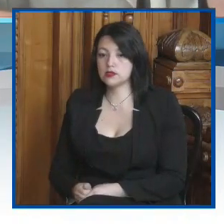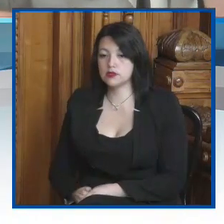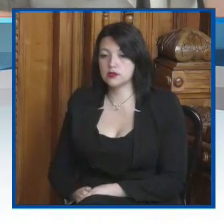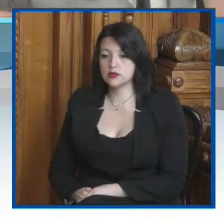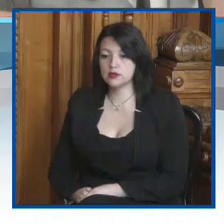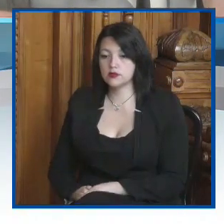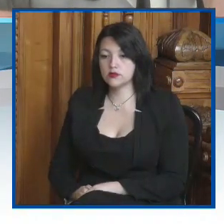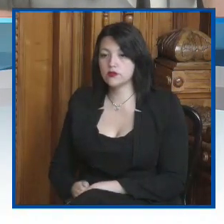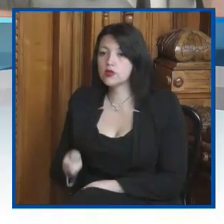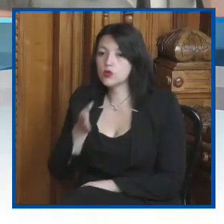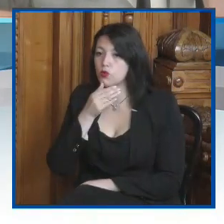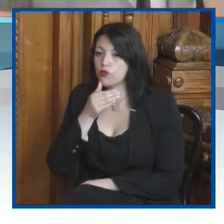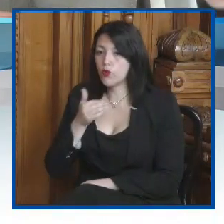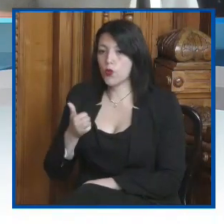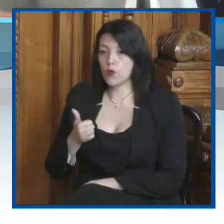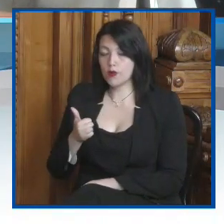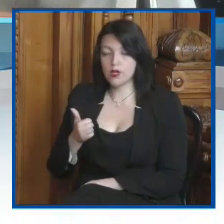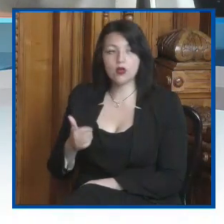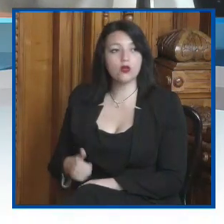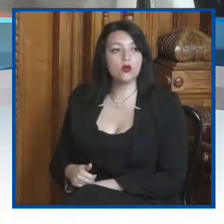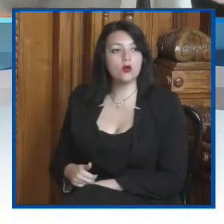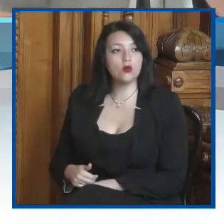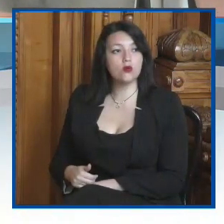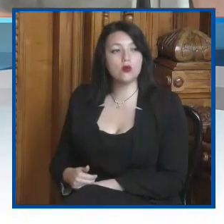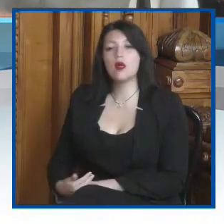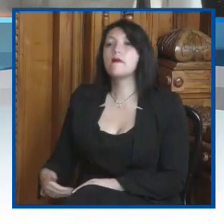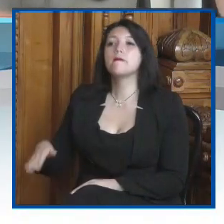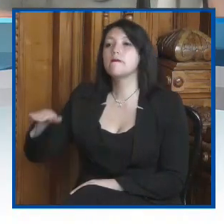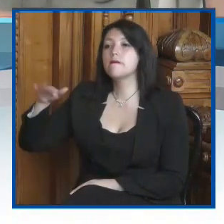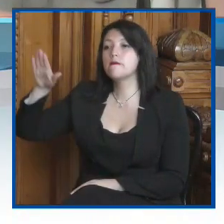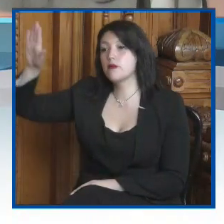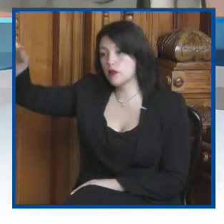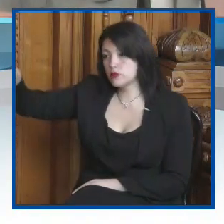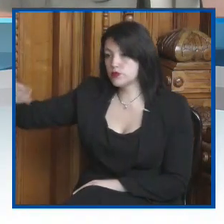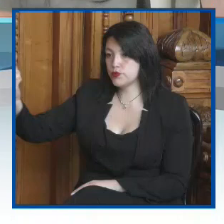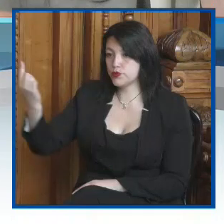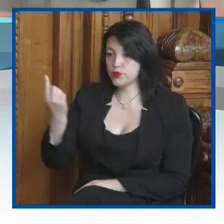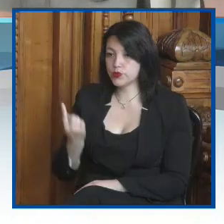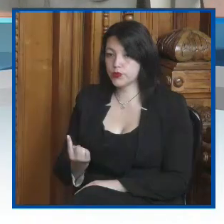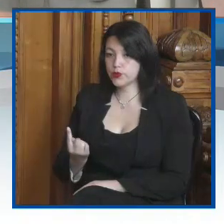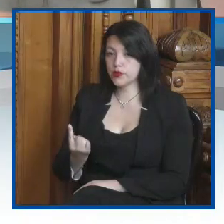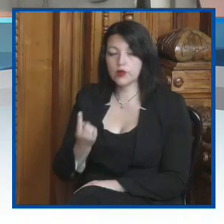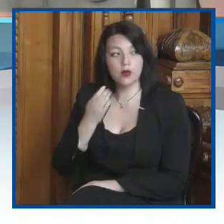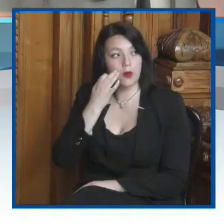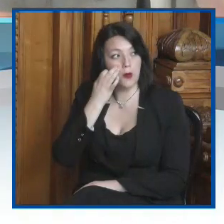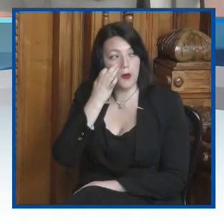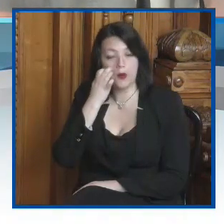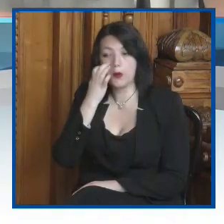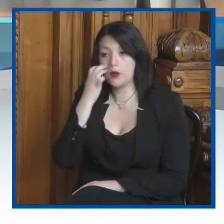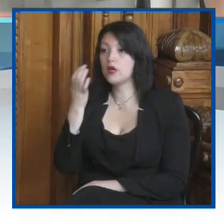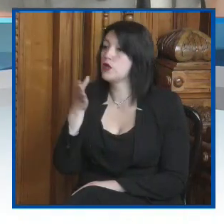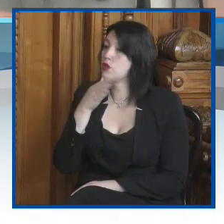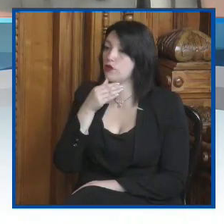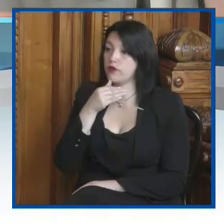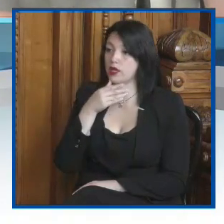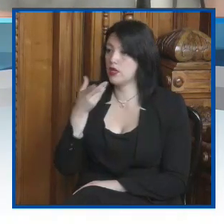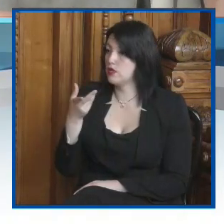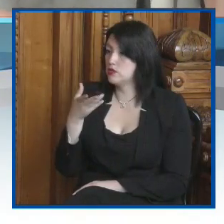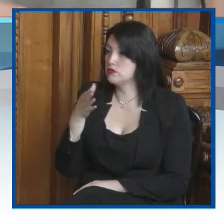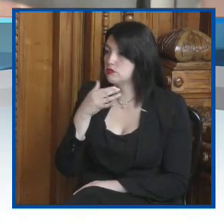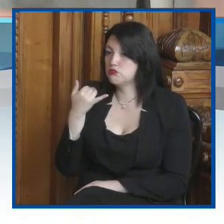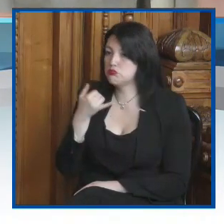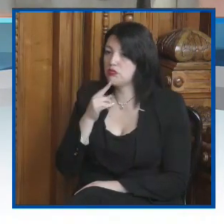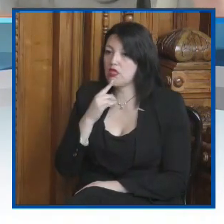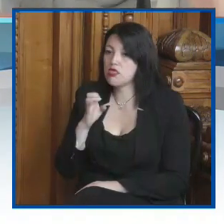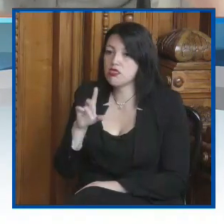en un incumplimiento de una de las probation, lo mando a citar a un señor, no viene, con telex, así, con el telex